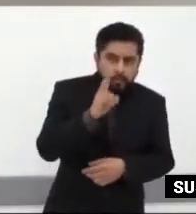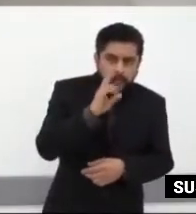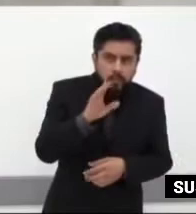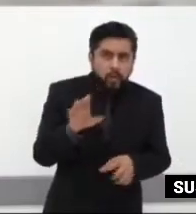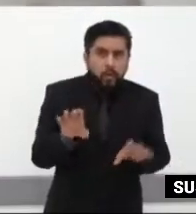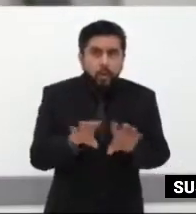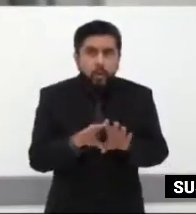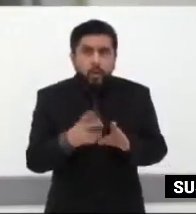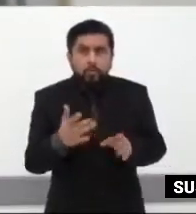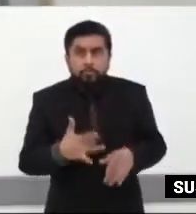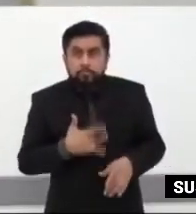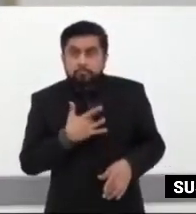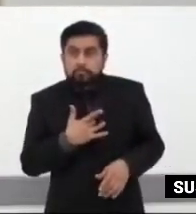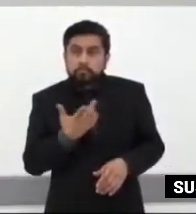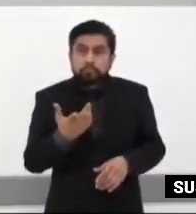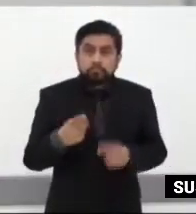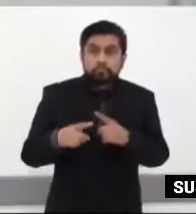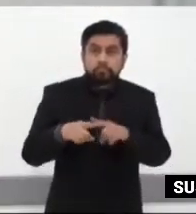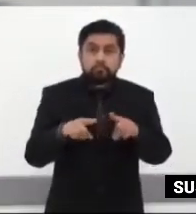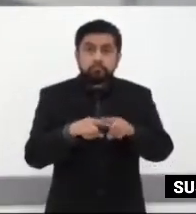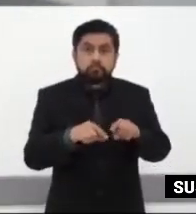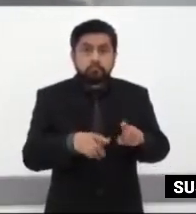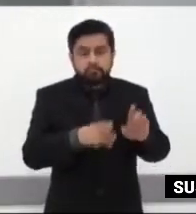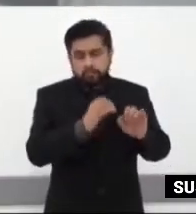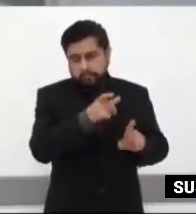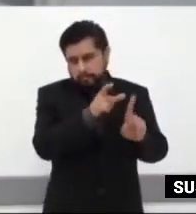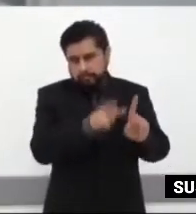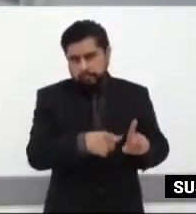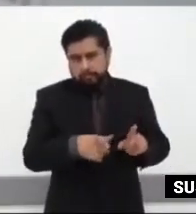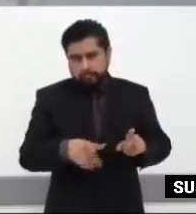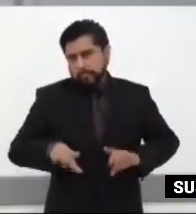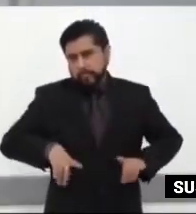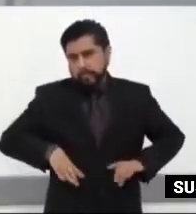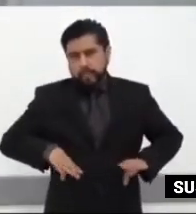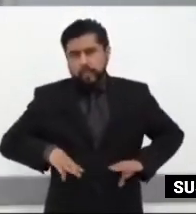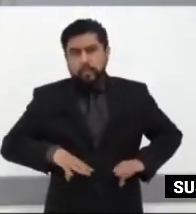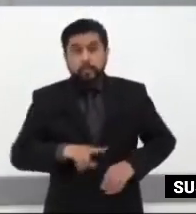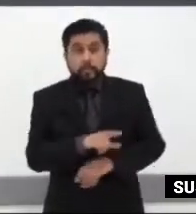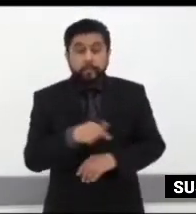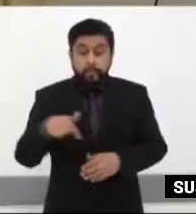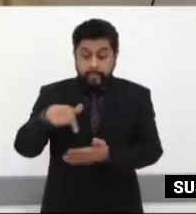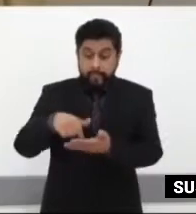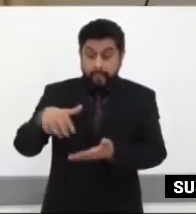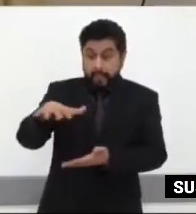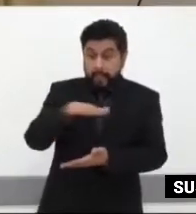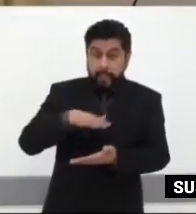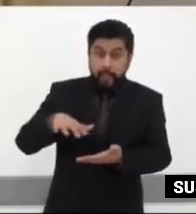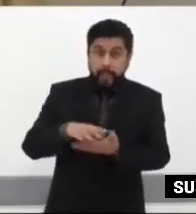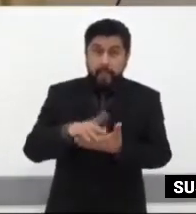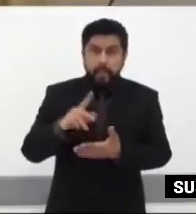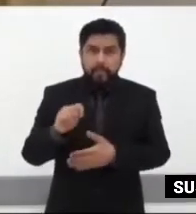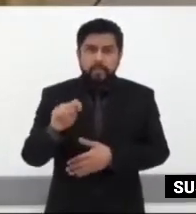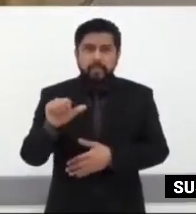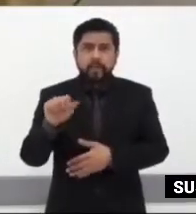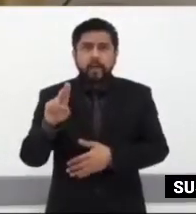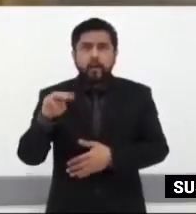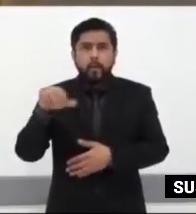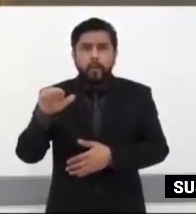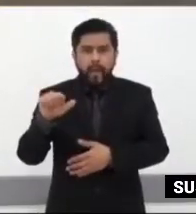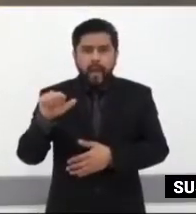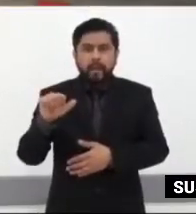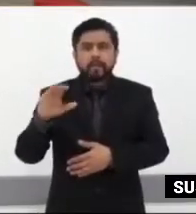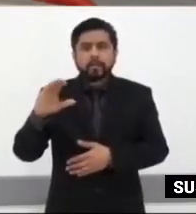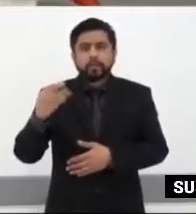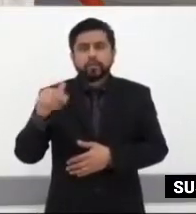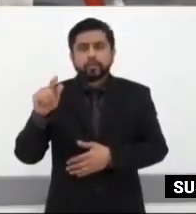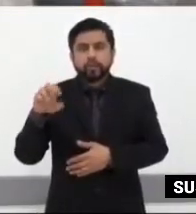problema netamente COVID. Esta área se llama trauma choque. Tenemos tres lugares con posibilidad de